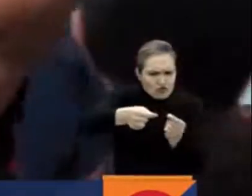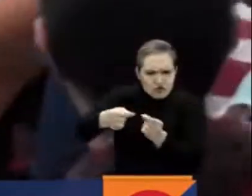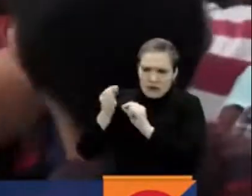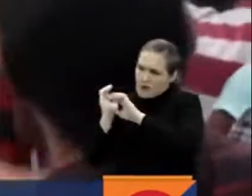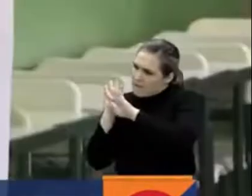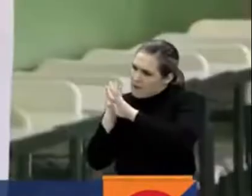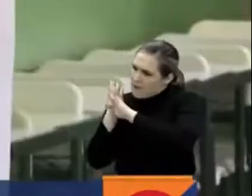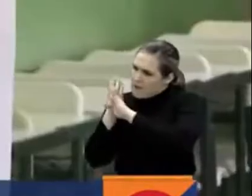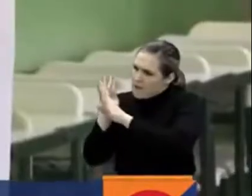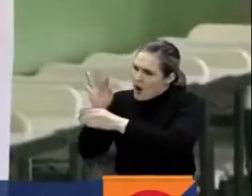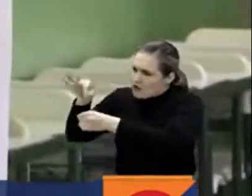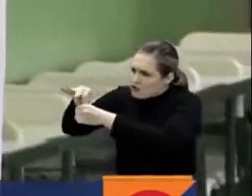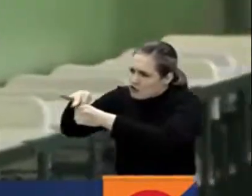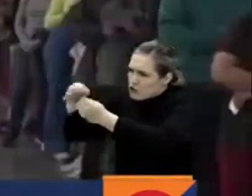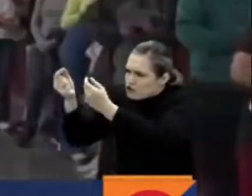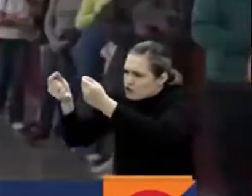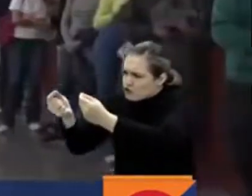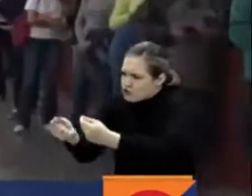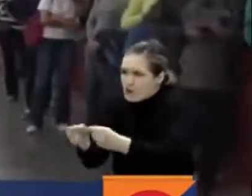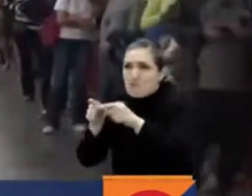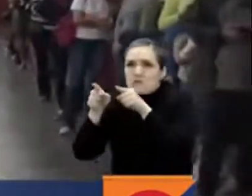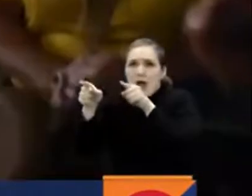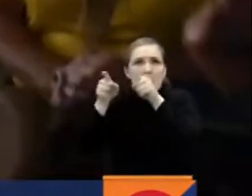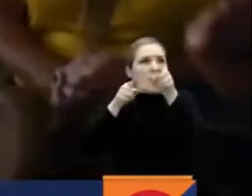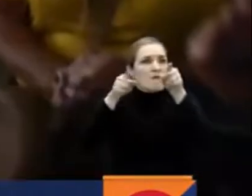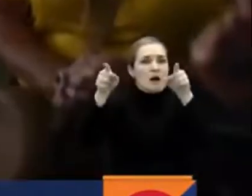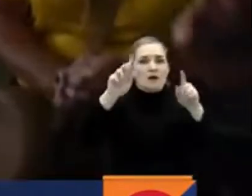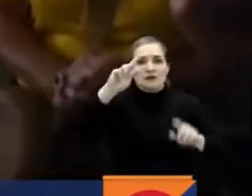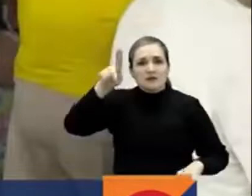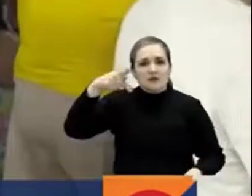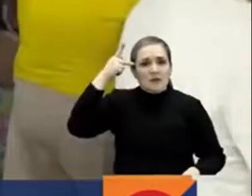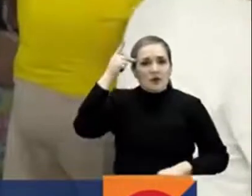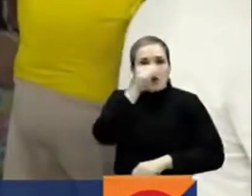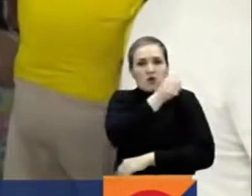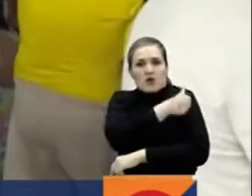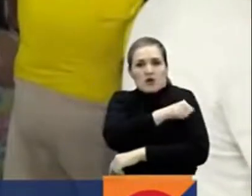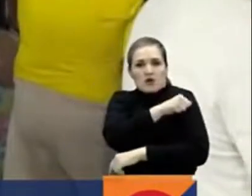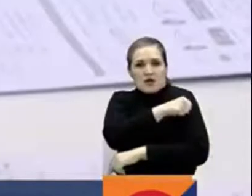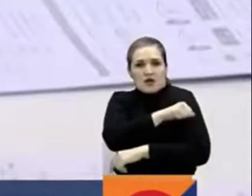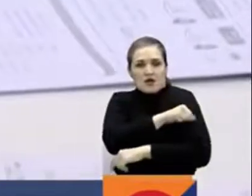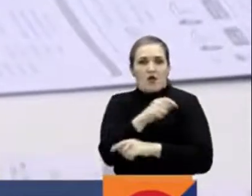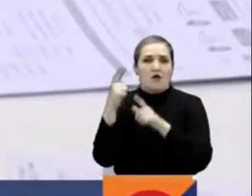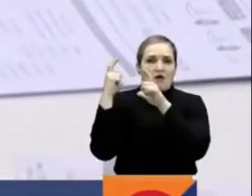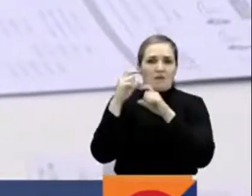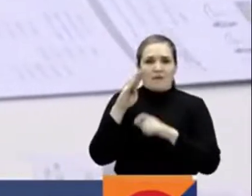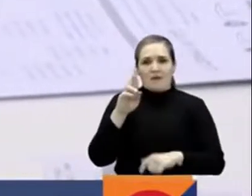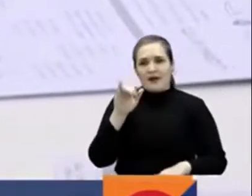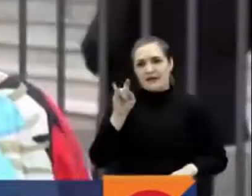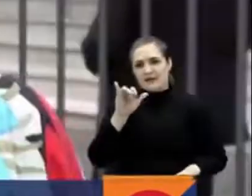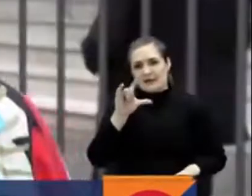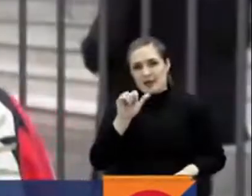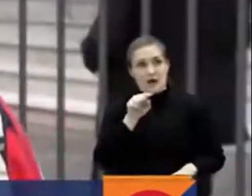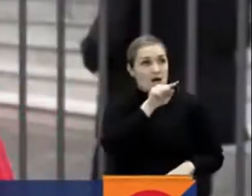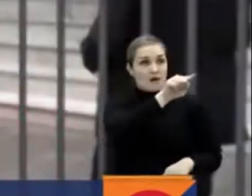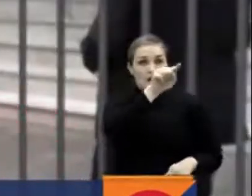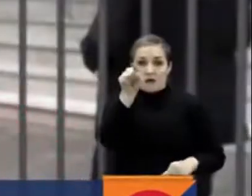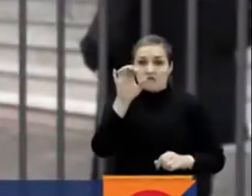para materializarlos, fue imagen reiterada en Sao Paulo, Río y en Brasilia, y fija la idea de un Brasil distinto.